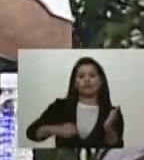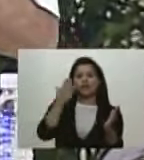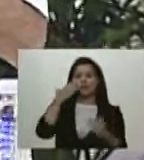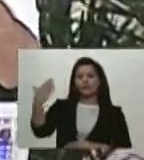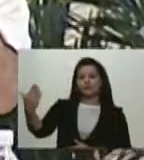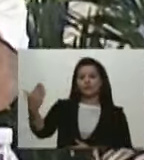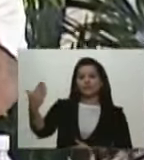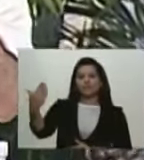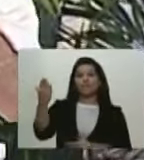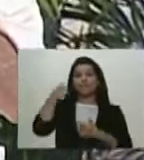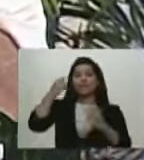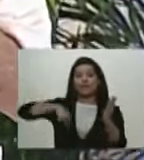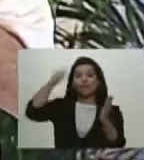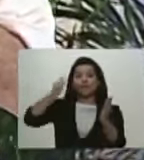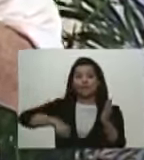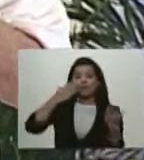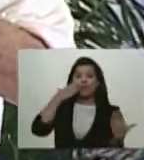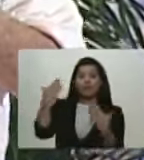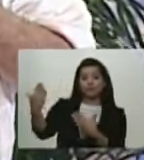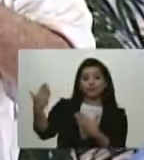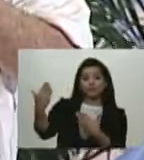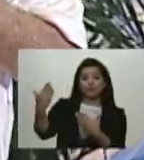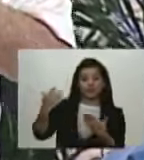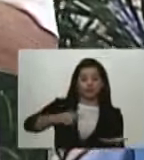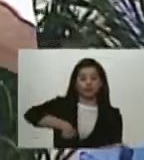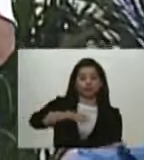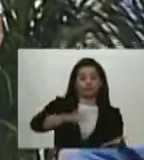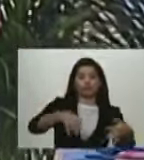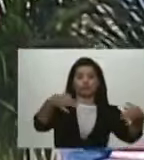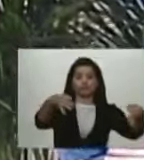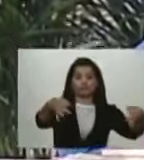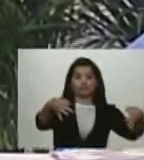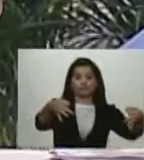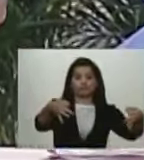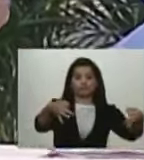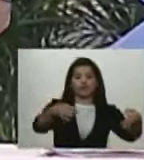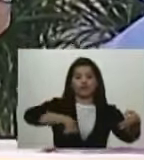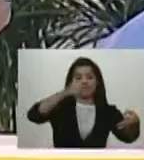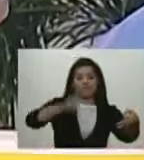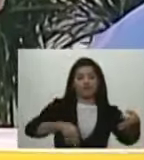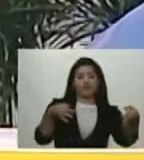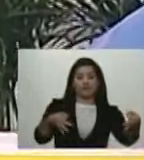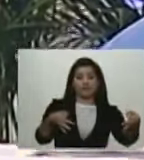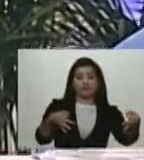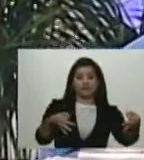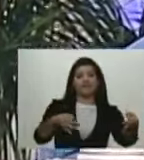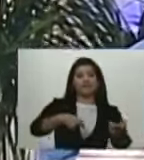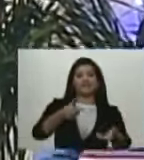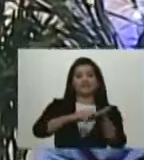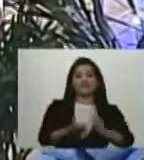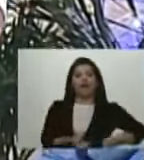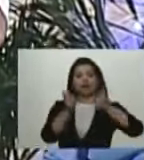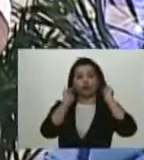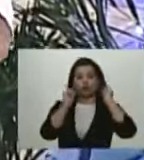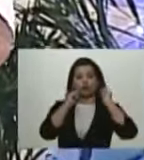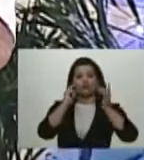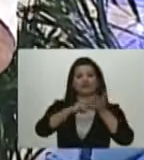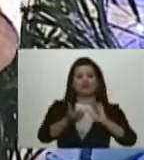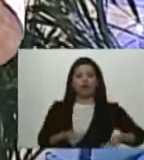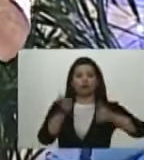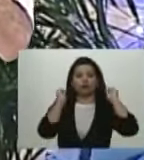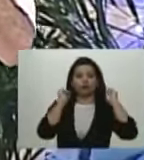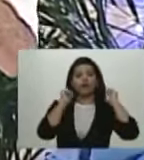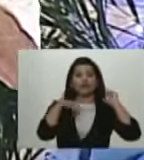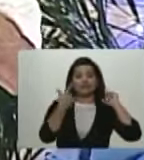para después entregarle al general en jefe y al presidente de la República esta